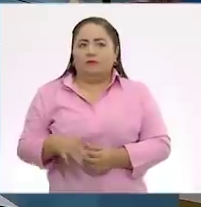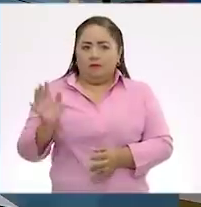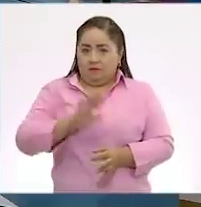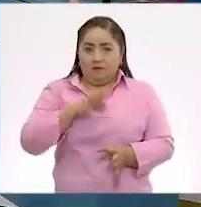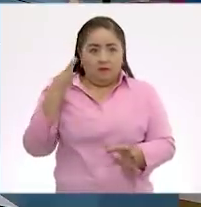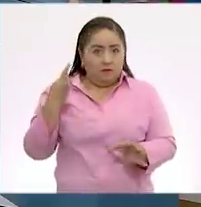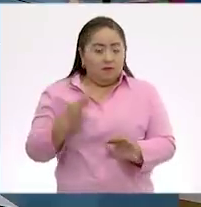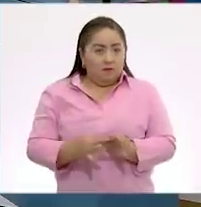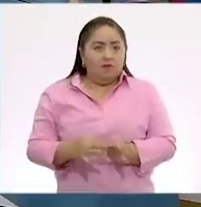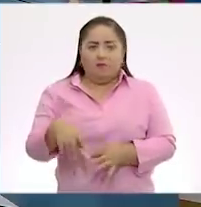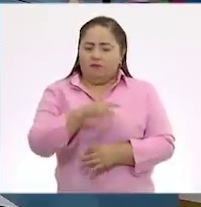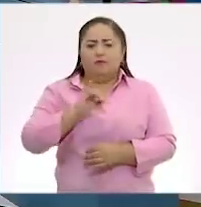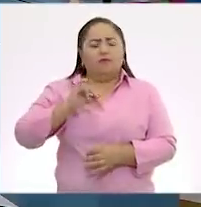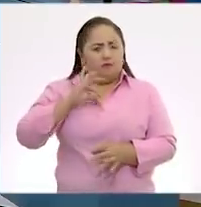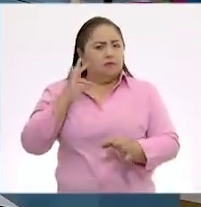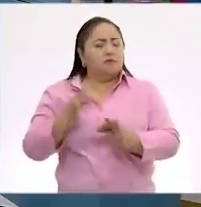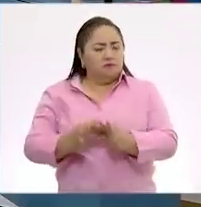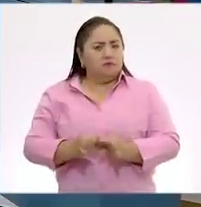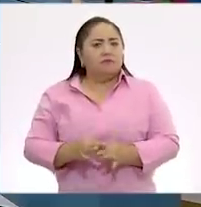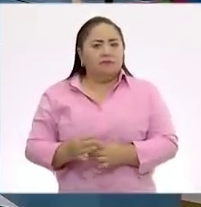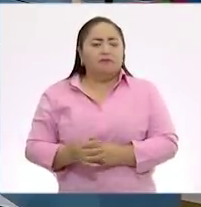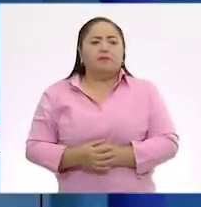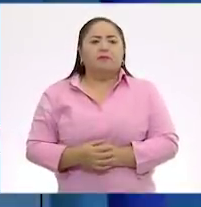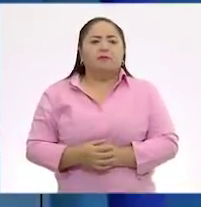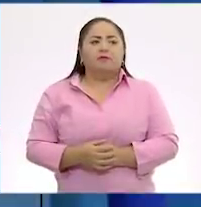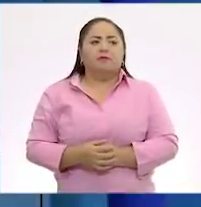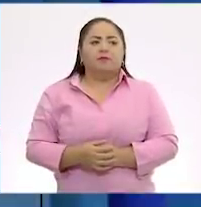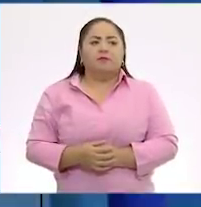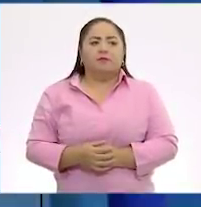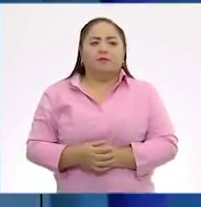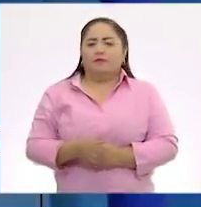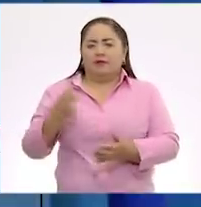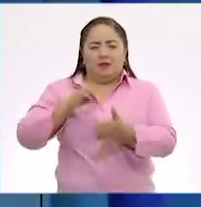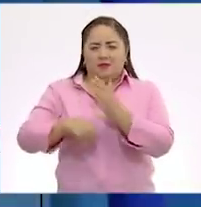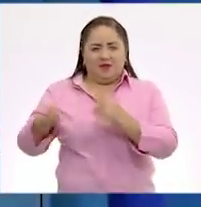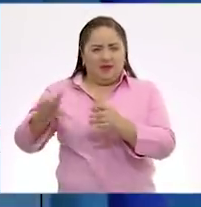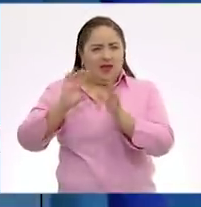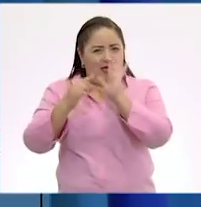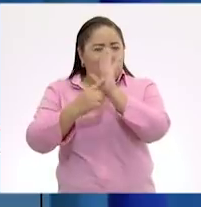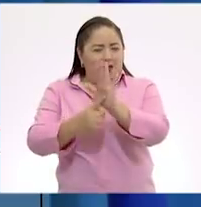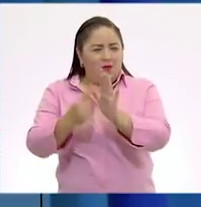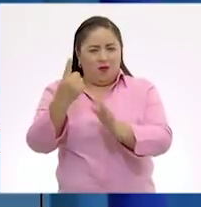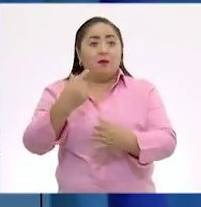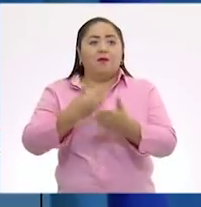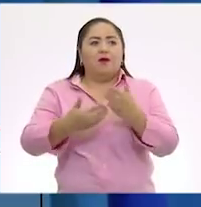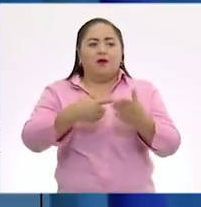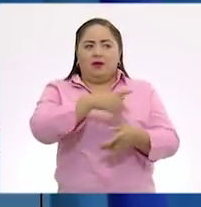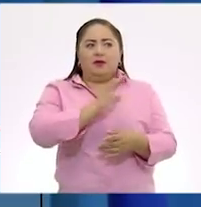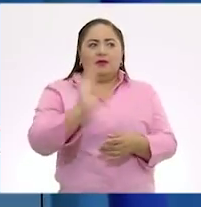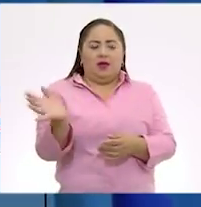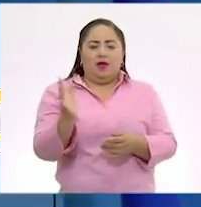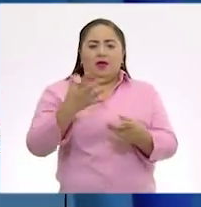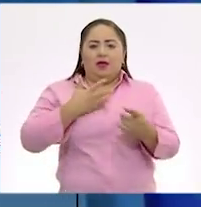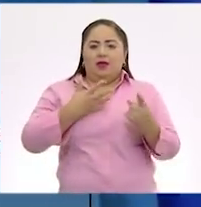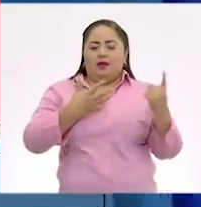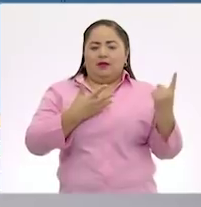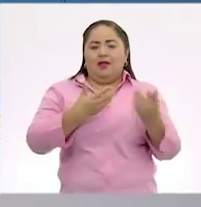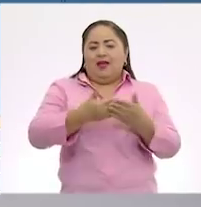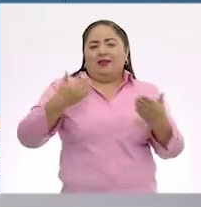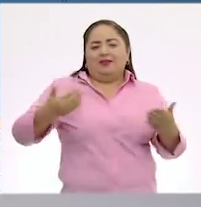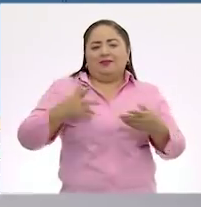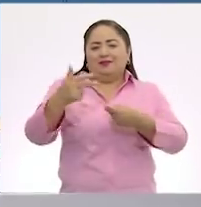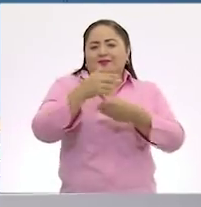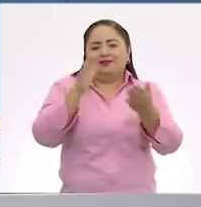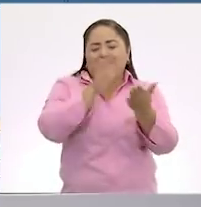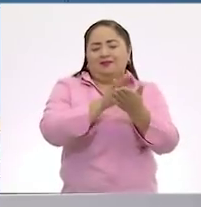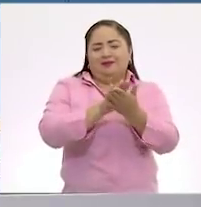ya, puesto y listísimo. Perfecto. Voy a hacer la mía. Pues aquí tenemos varias figuras con este paso adelantado. O